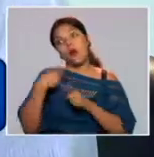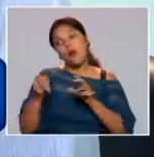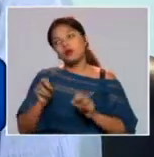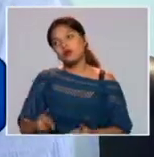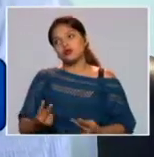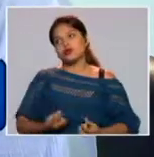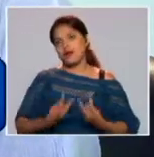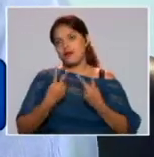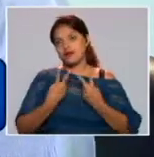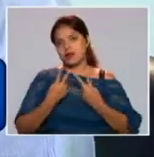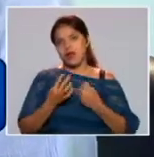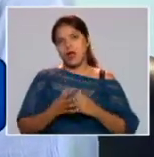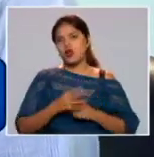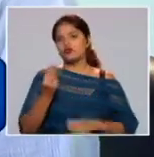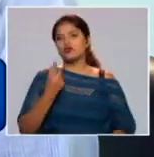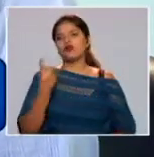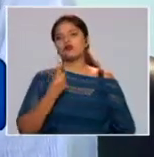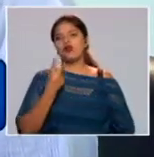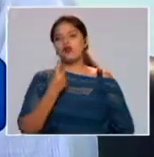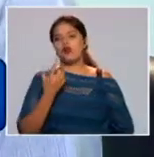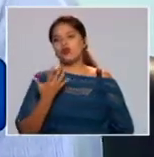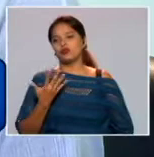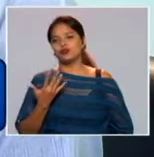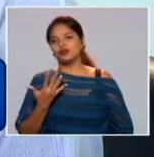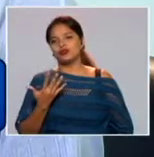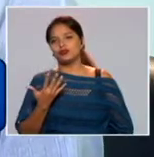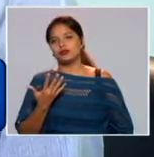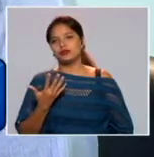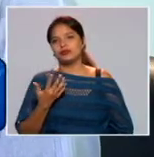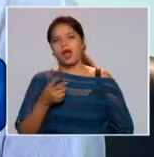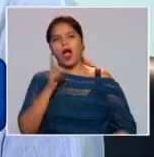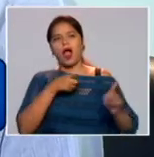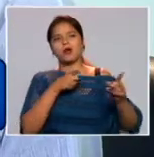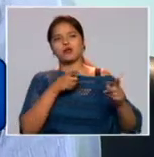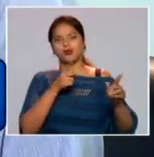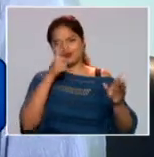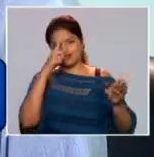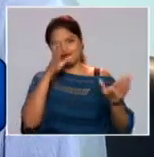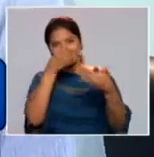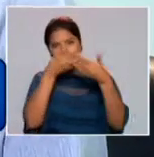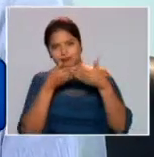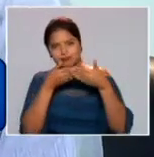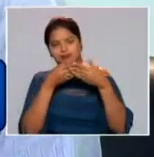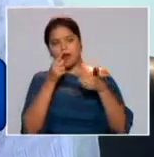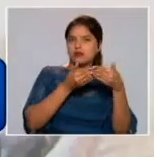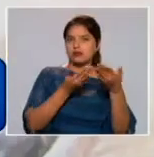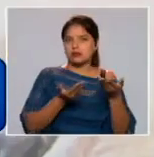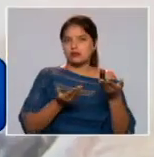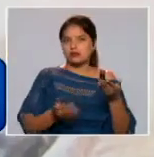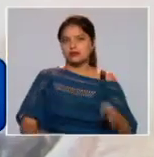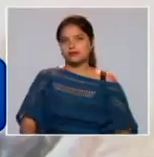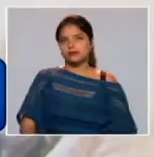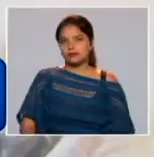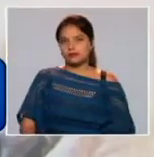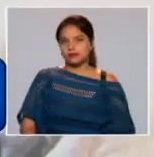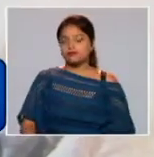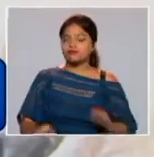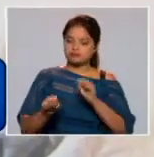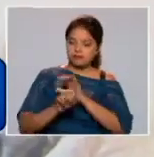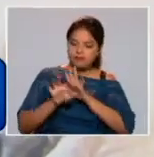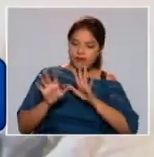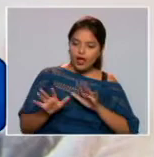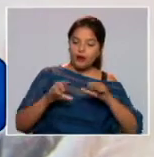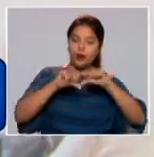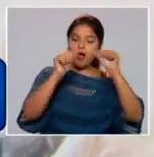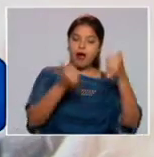vida no solamente bueno que están como muy cerrados a a ciertas cosas que claro y a través de